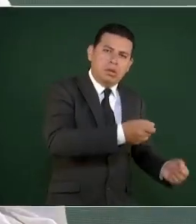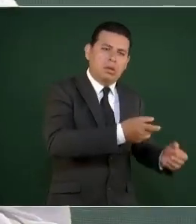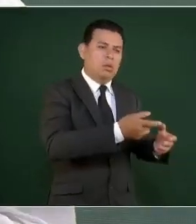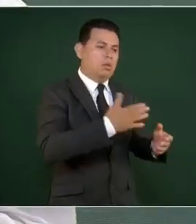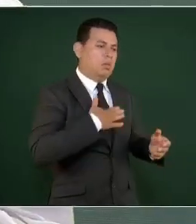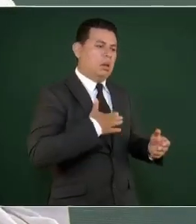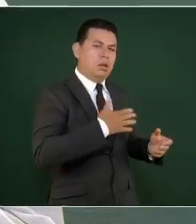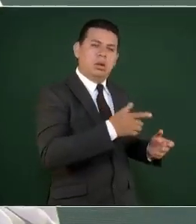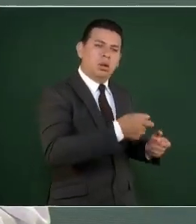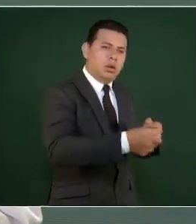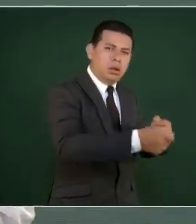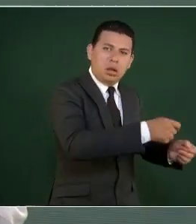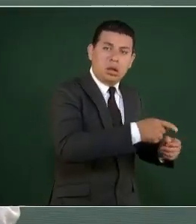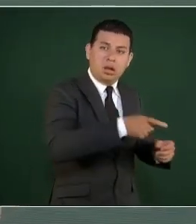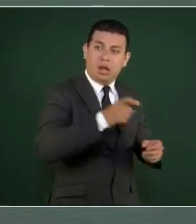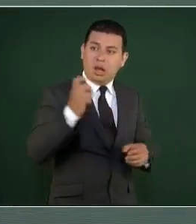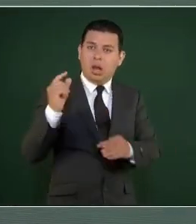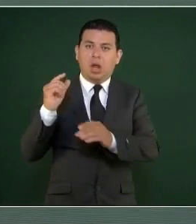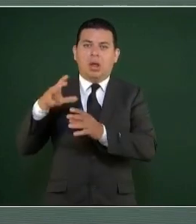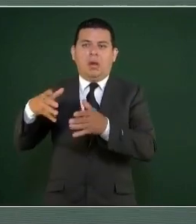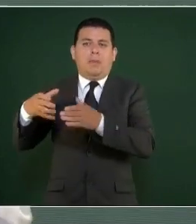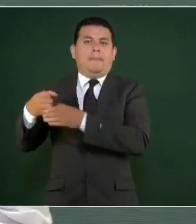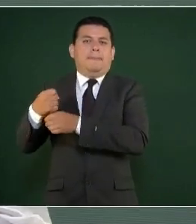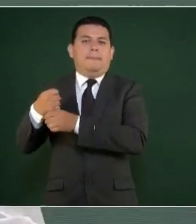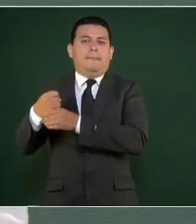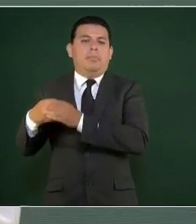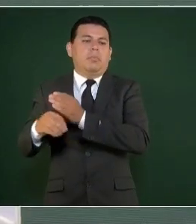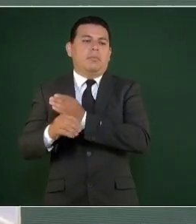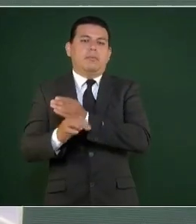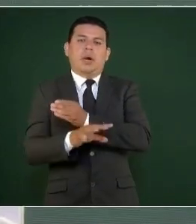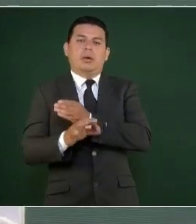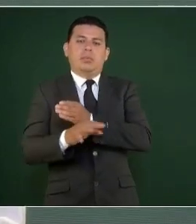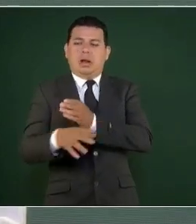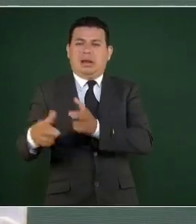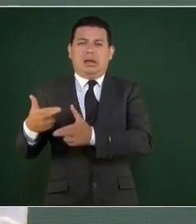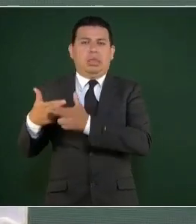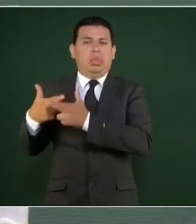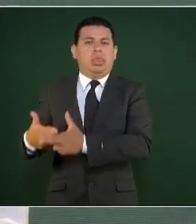el baño y para otras necesidades.